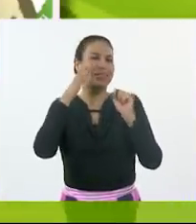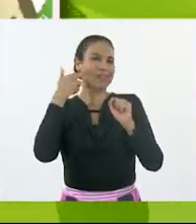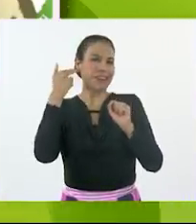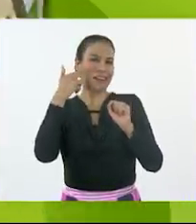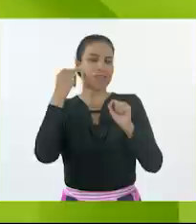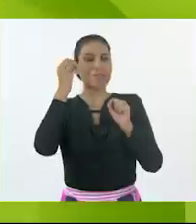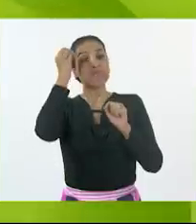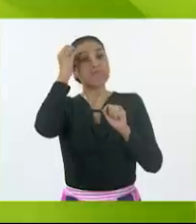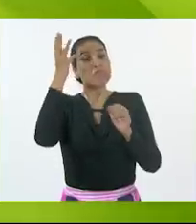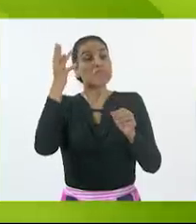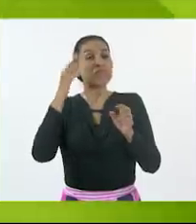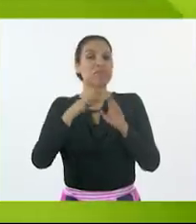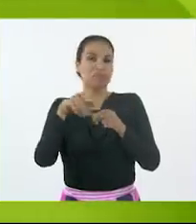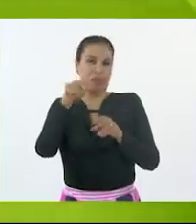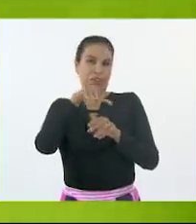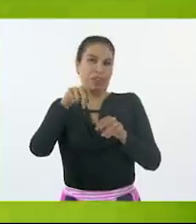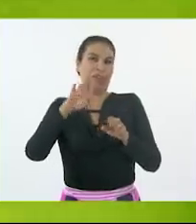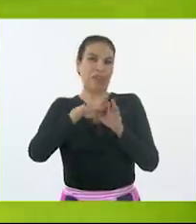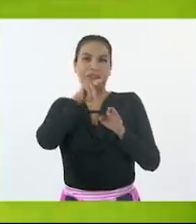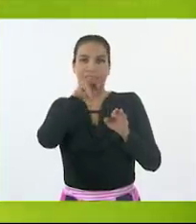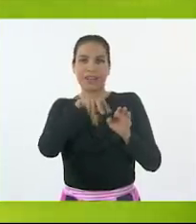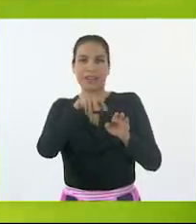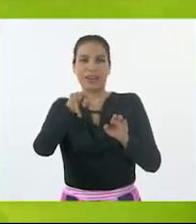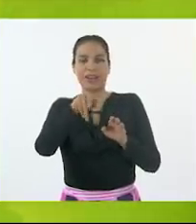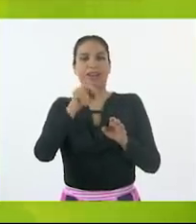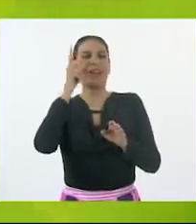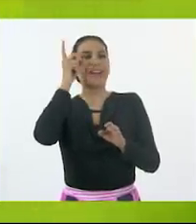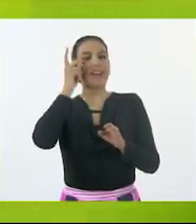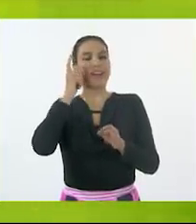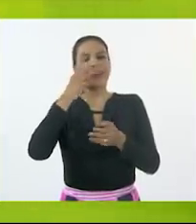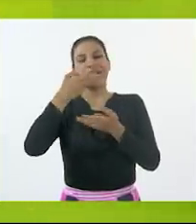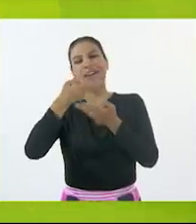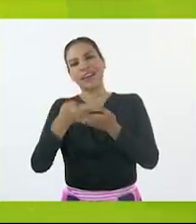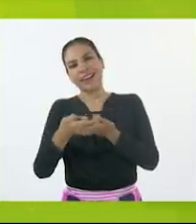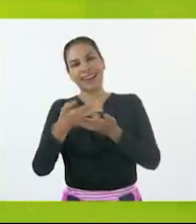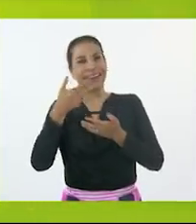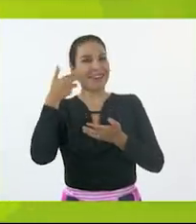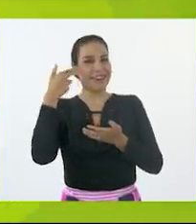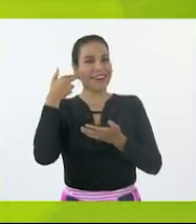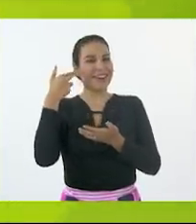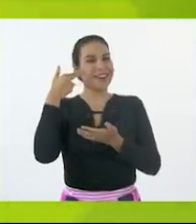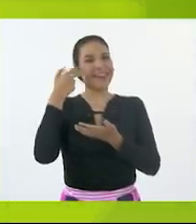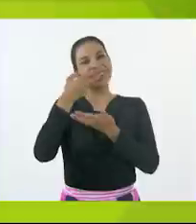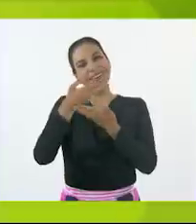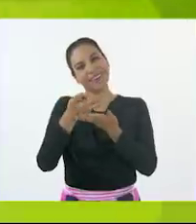se olvidaron de ellas y se echaron una siesta.